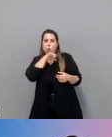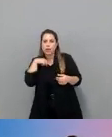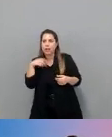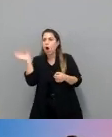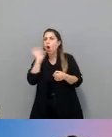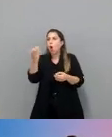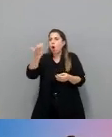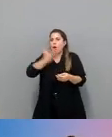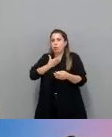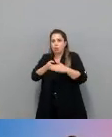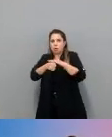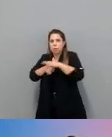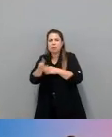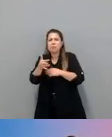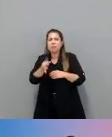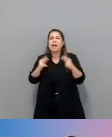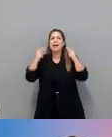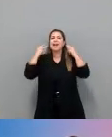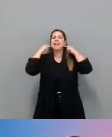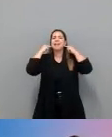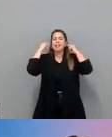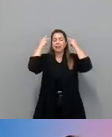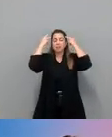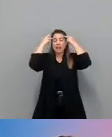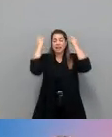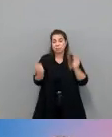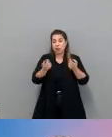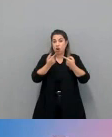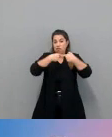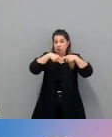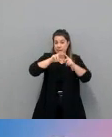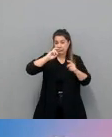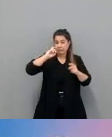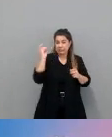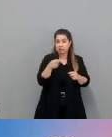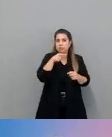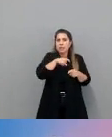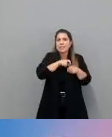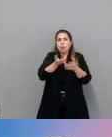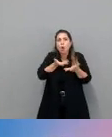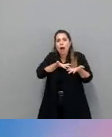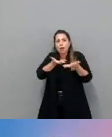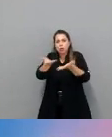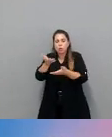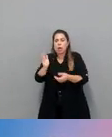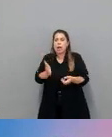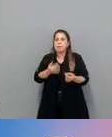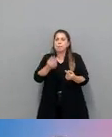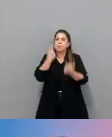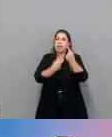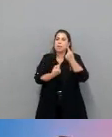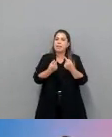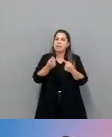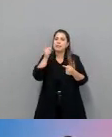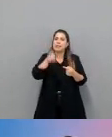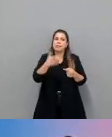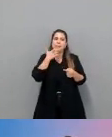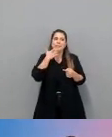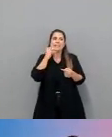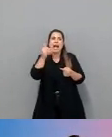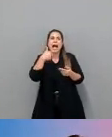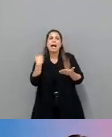respiros familiares, este tipo de ayudas, que también a veces hasta eso se suma a si tienes el título de familia